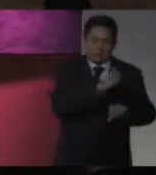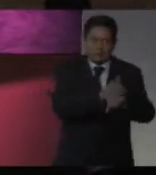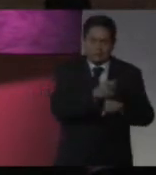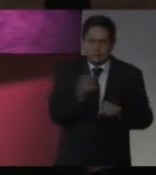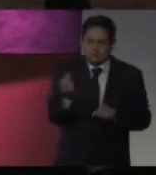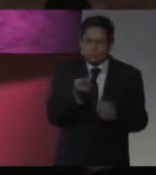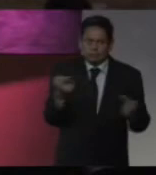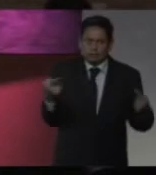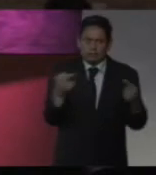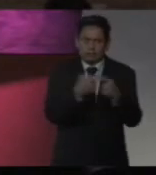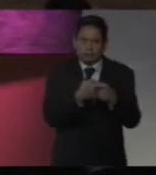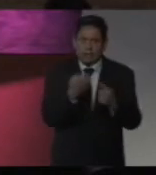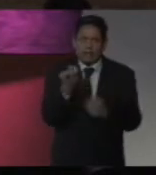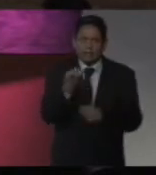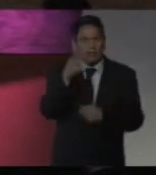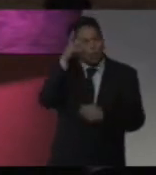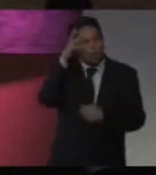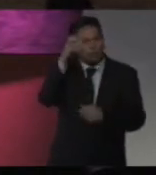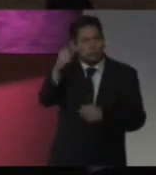¿Podrías